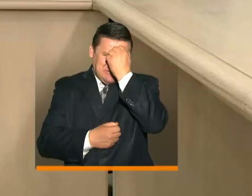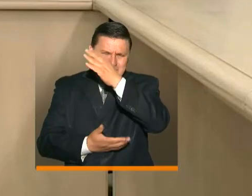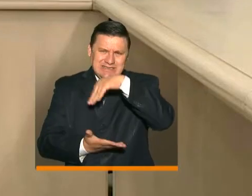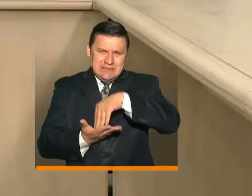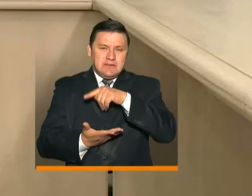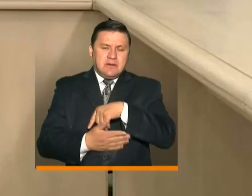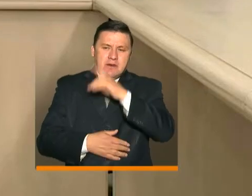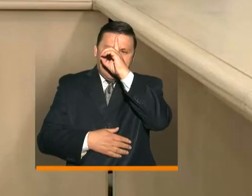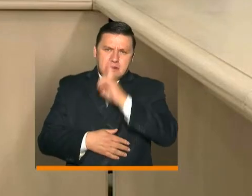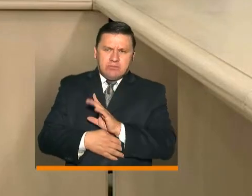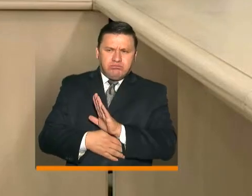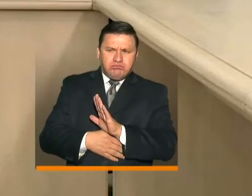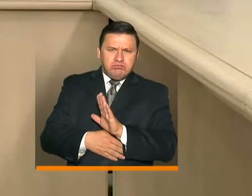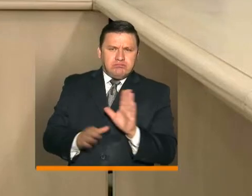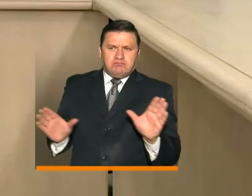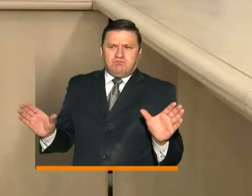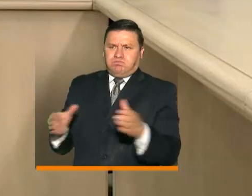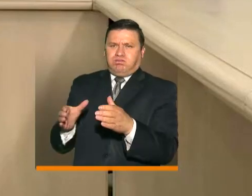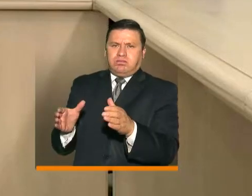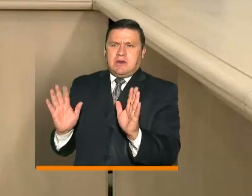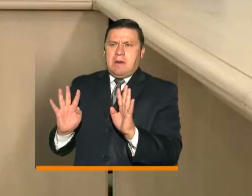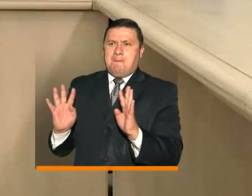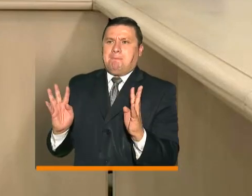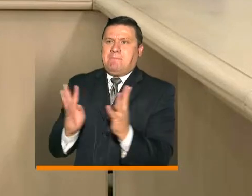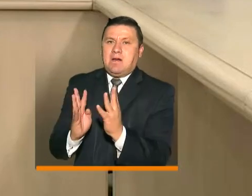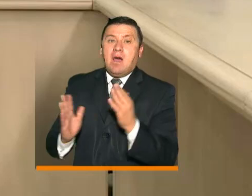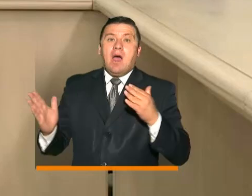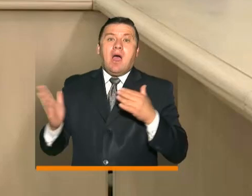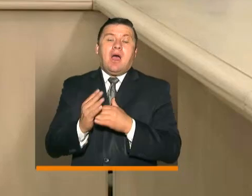la decisión de hacer un cierre de ella hasta el